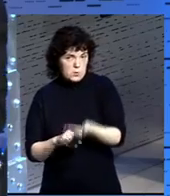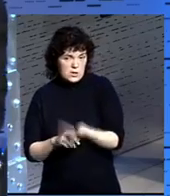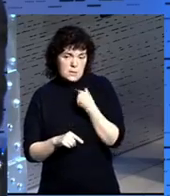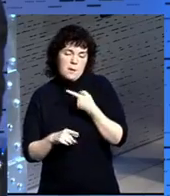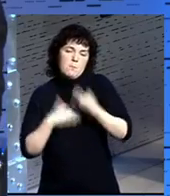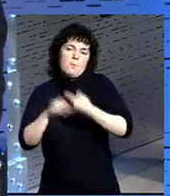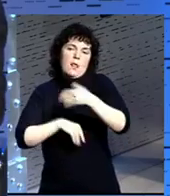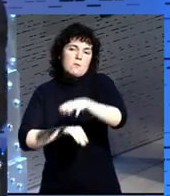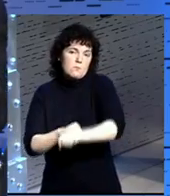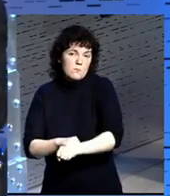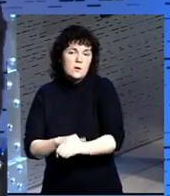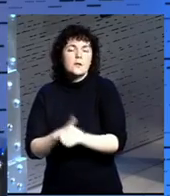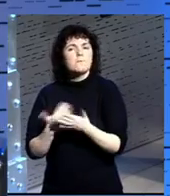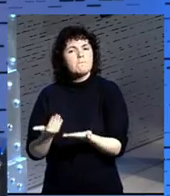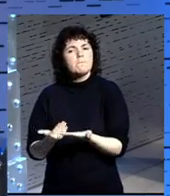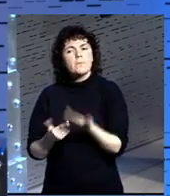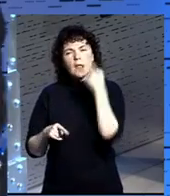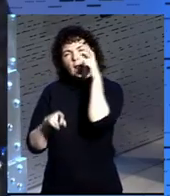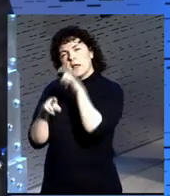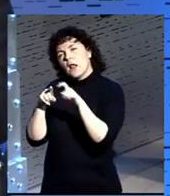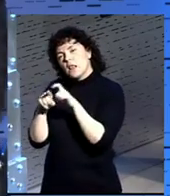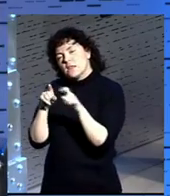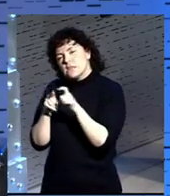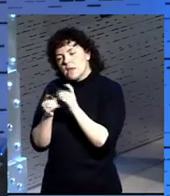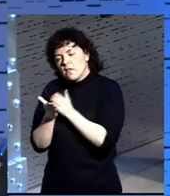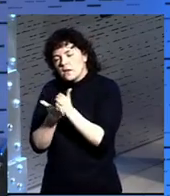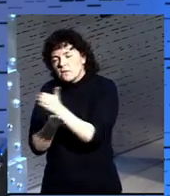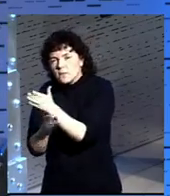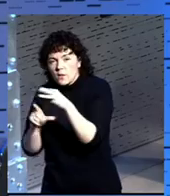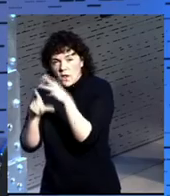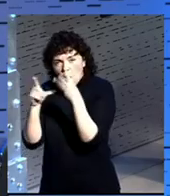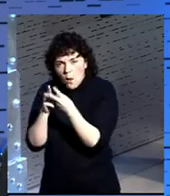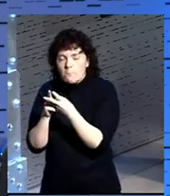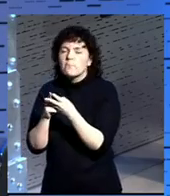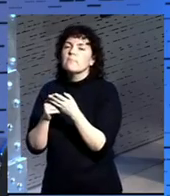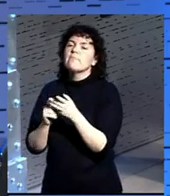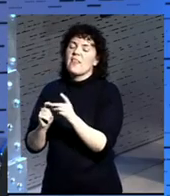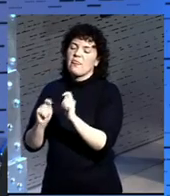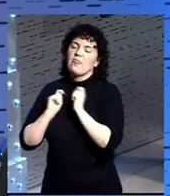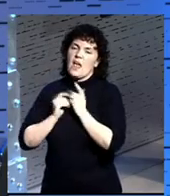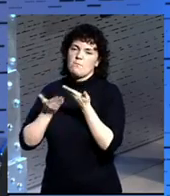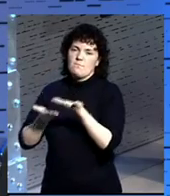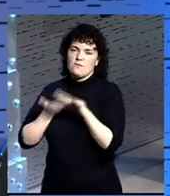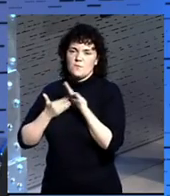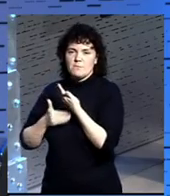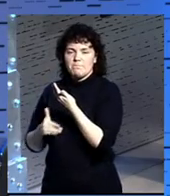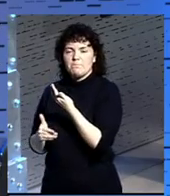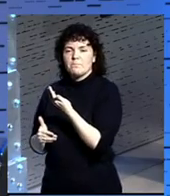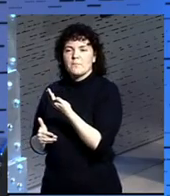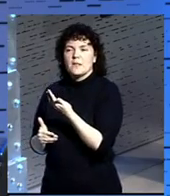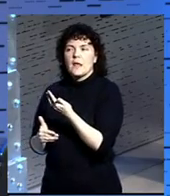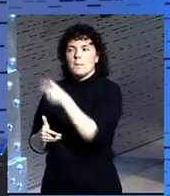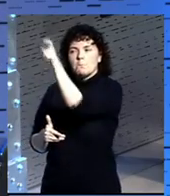compra. Y la característica de la navegación define perfectamente el patrón de